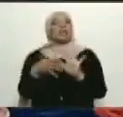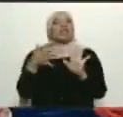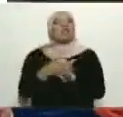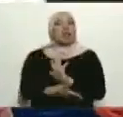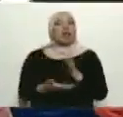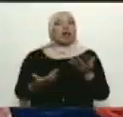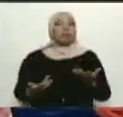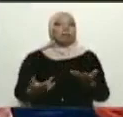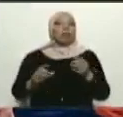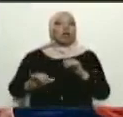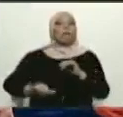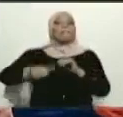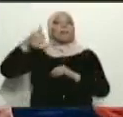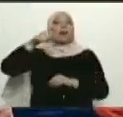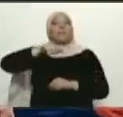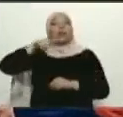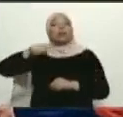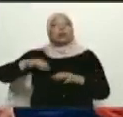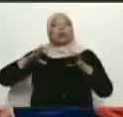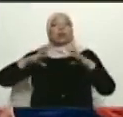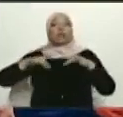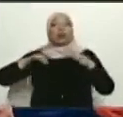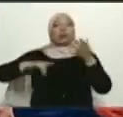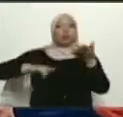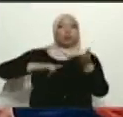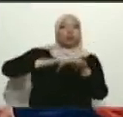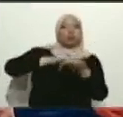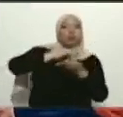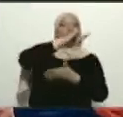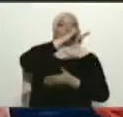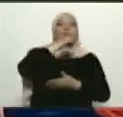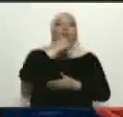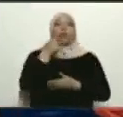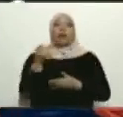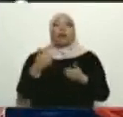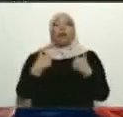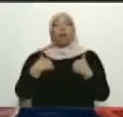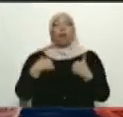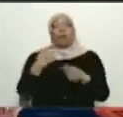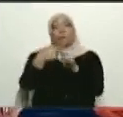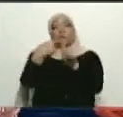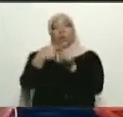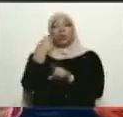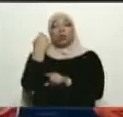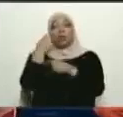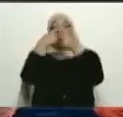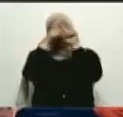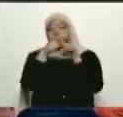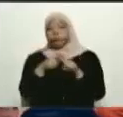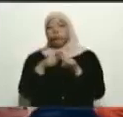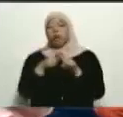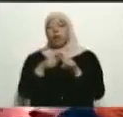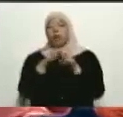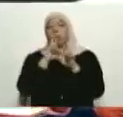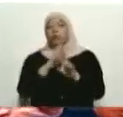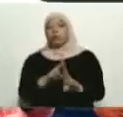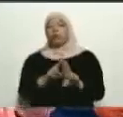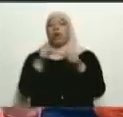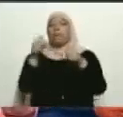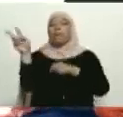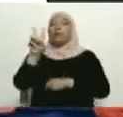un mayor incremento la actividad económica en el sector transporte un aspecto muy positivo que se anota Venezuela Venezuela